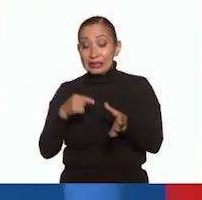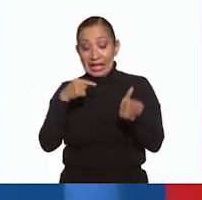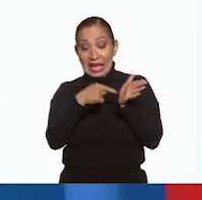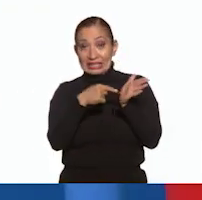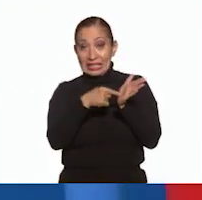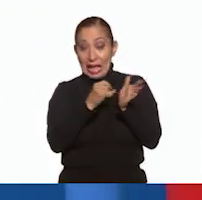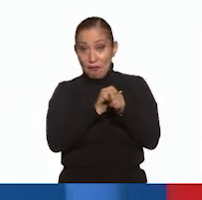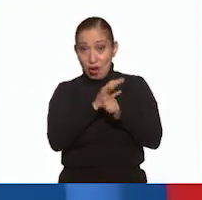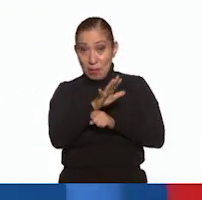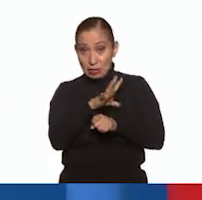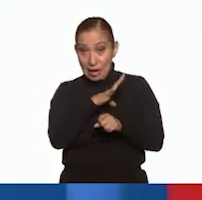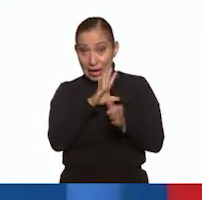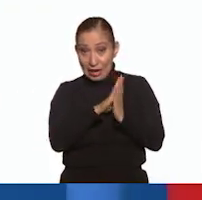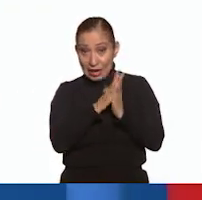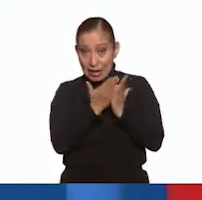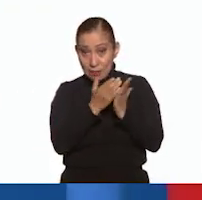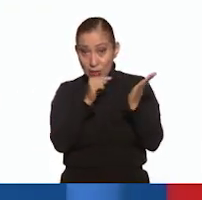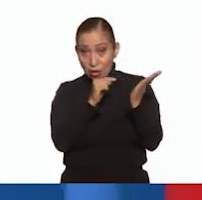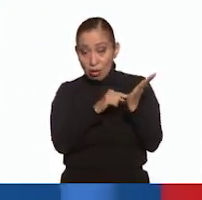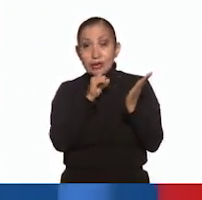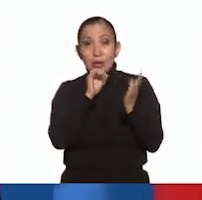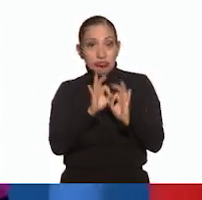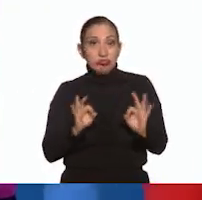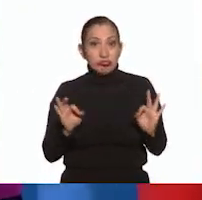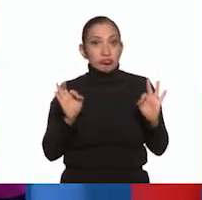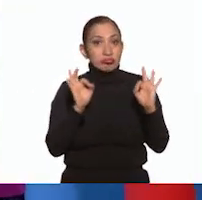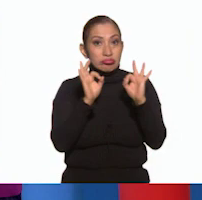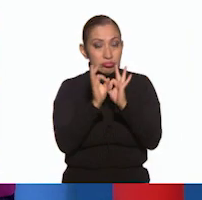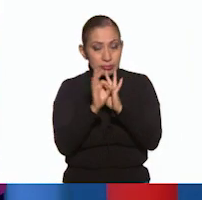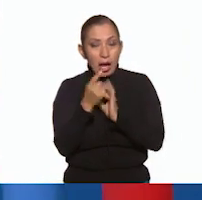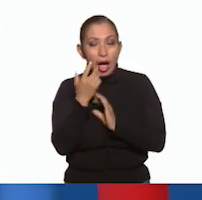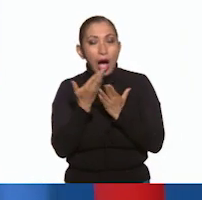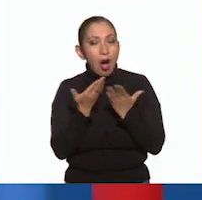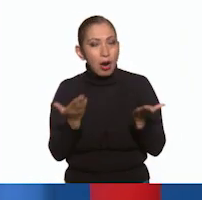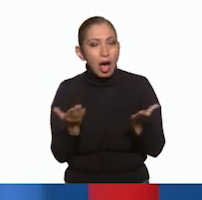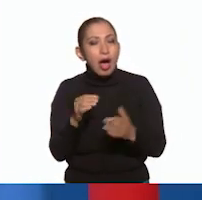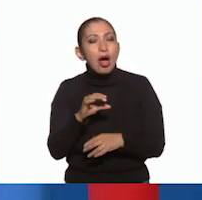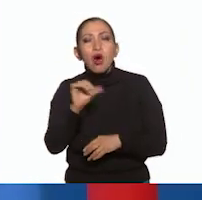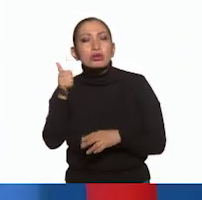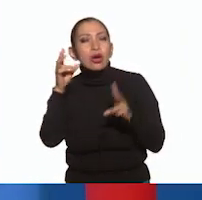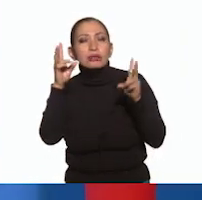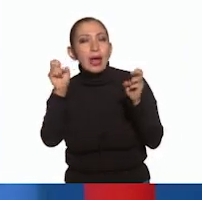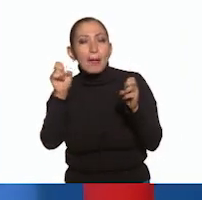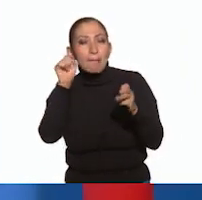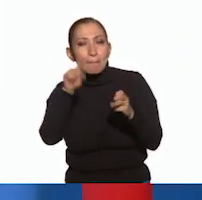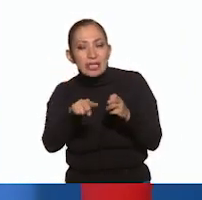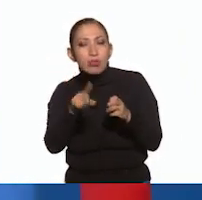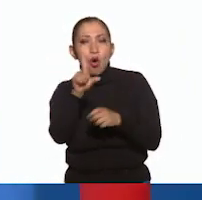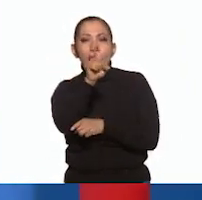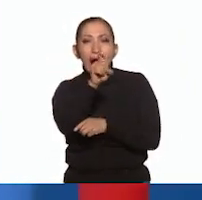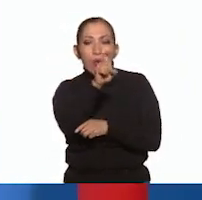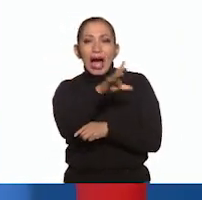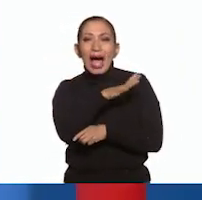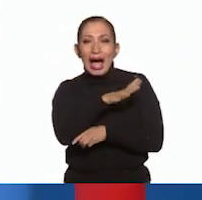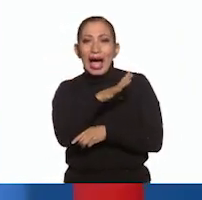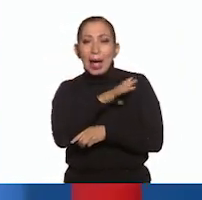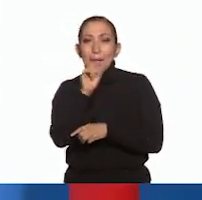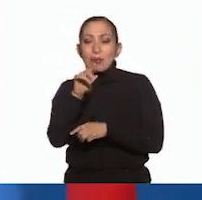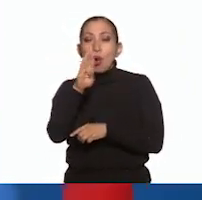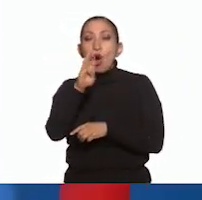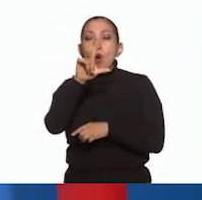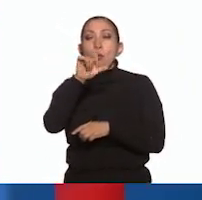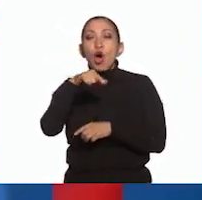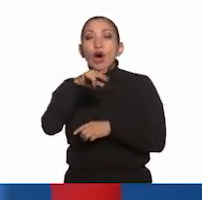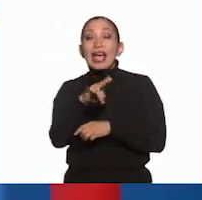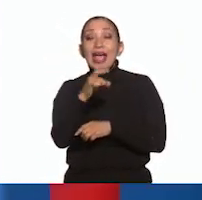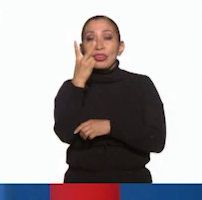información que mencionas también es importante. Ahora dime, ¿qué otro tema relacionado con el agua vimos en el bloque 2